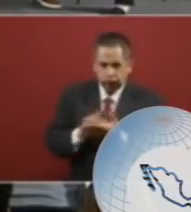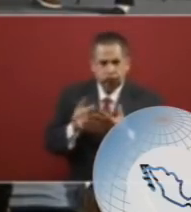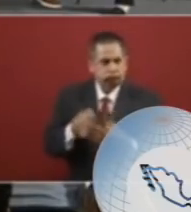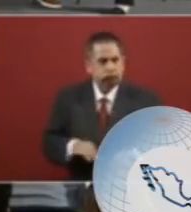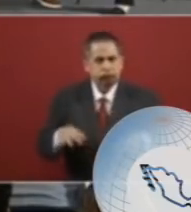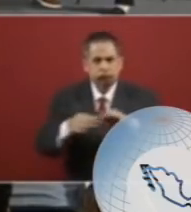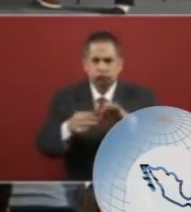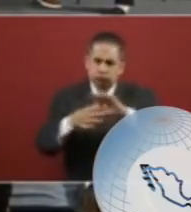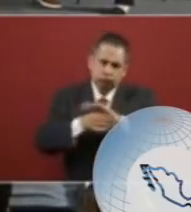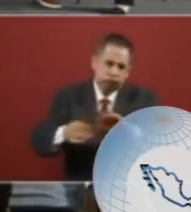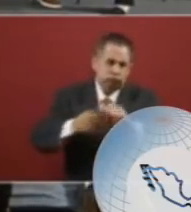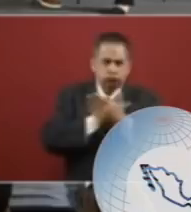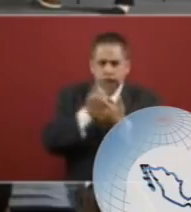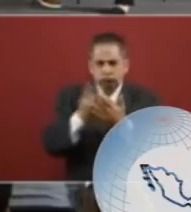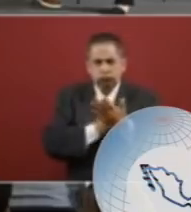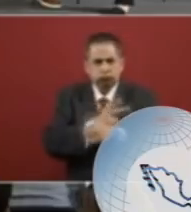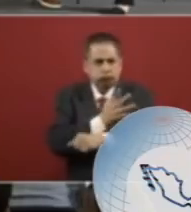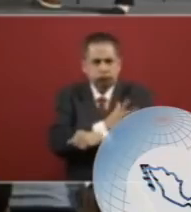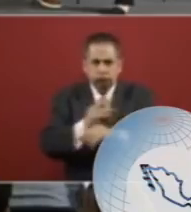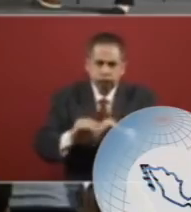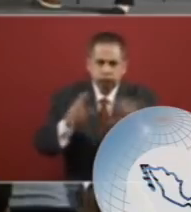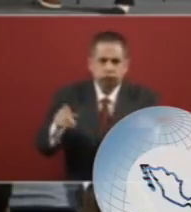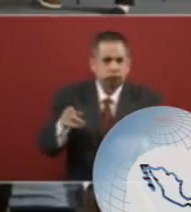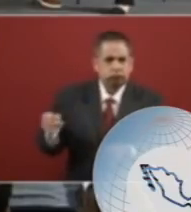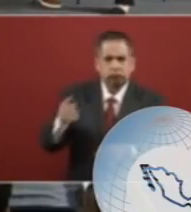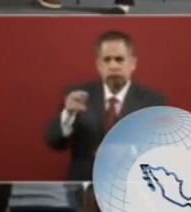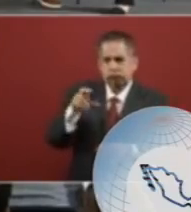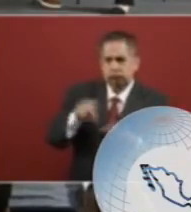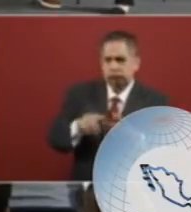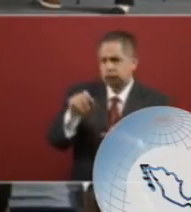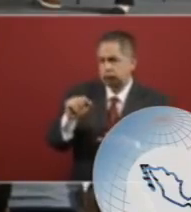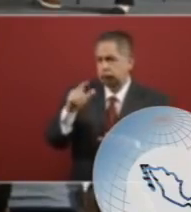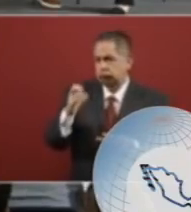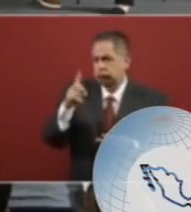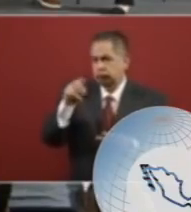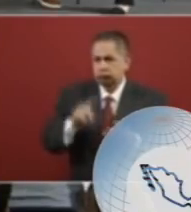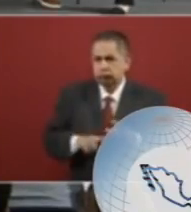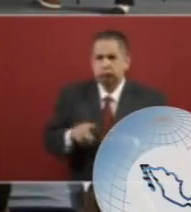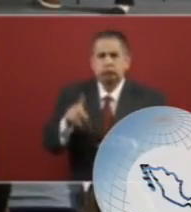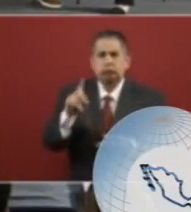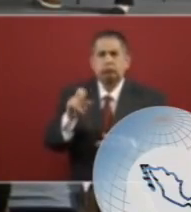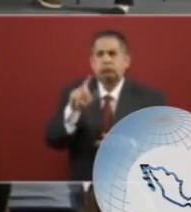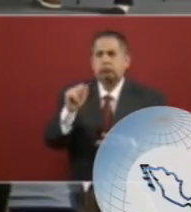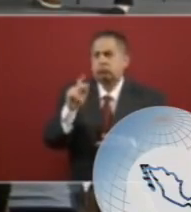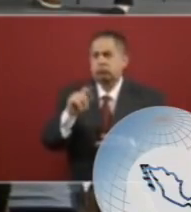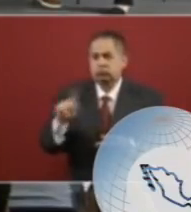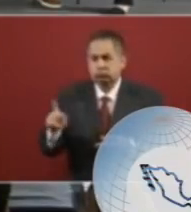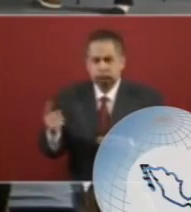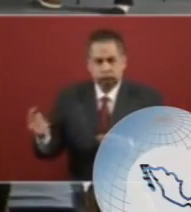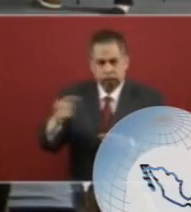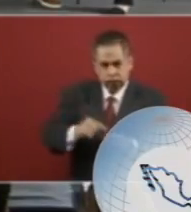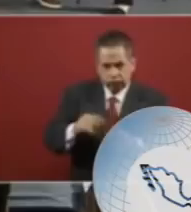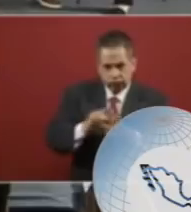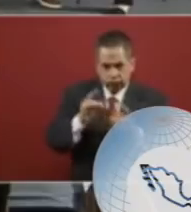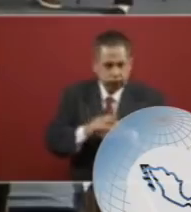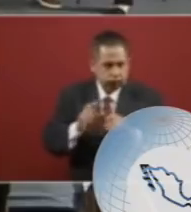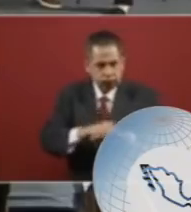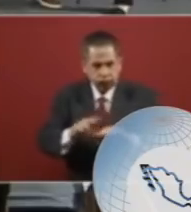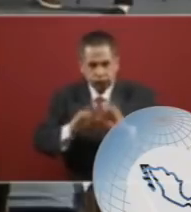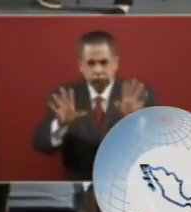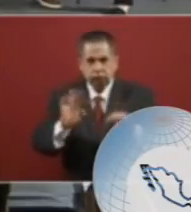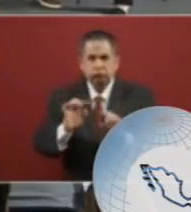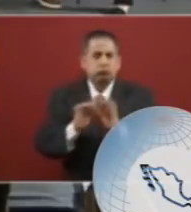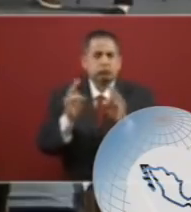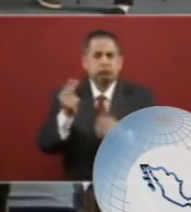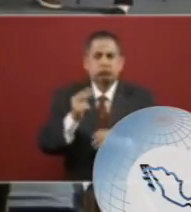en este gran proyecto de transparencia, el maestro Salcedo y la maestra de la Paz, si están por ahí, para aclarar dudas si se